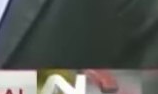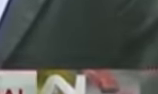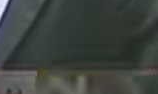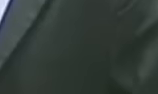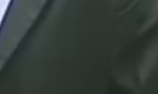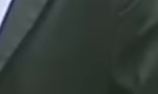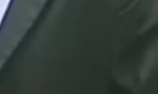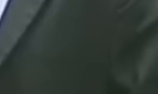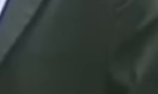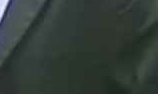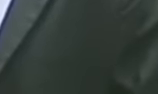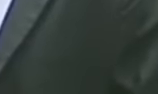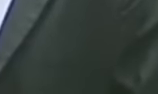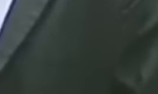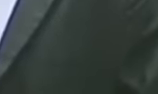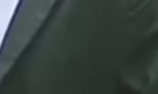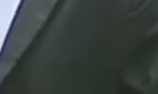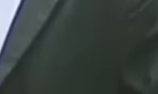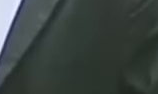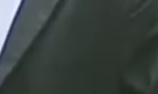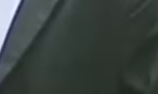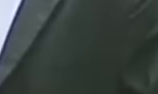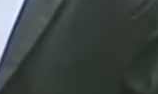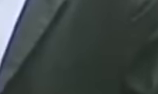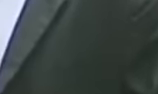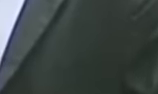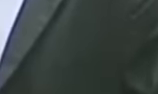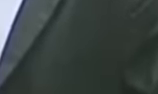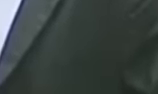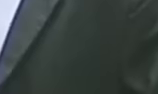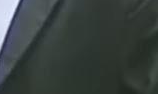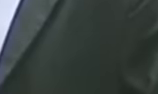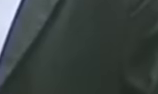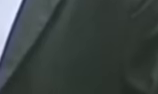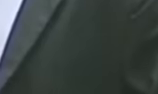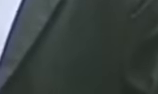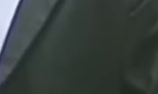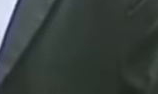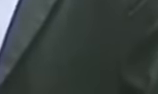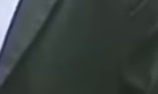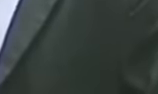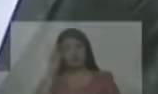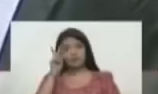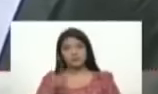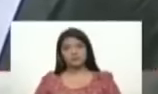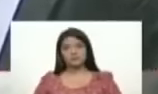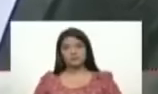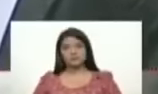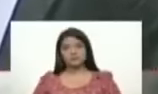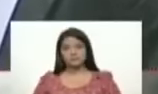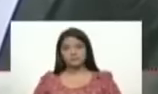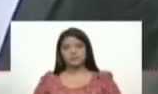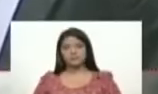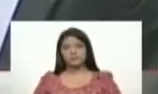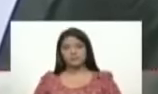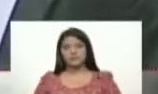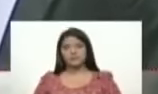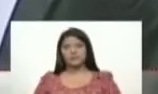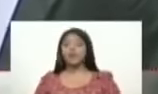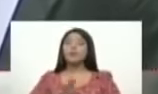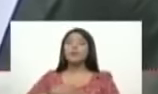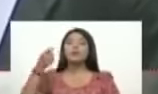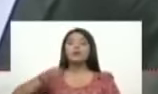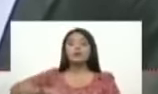Amazonas y 1 indígena, ya que la sala electoral del Tribunal Supremo de